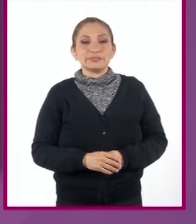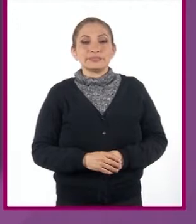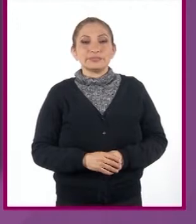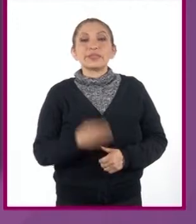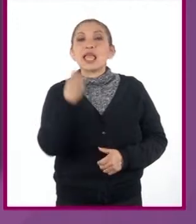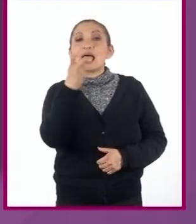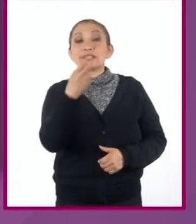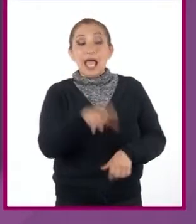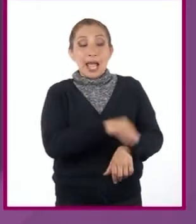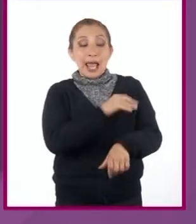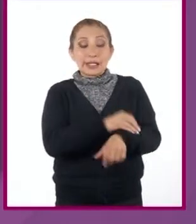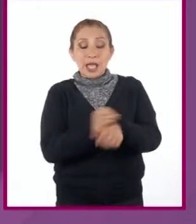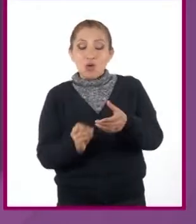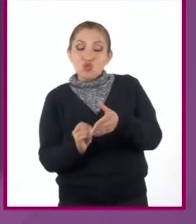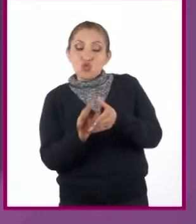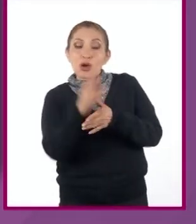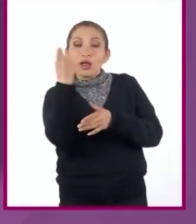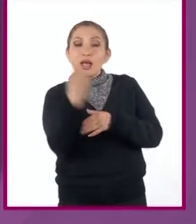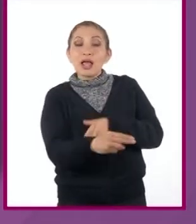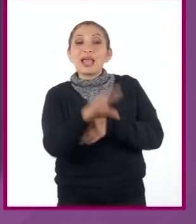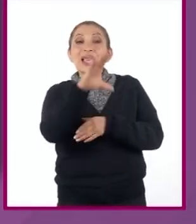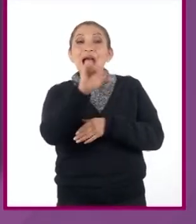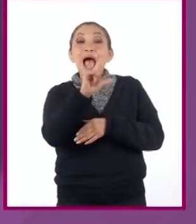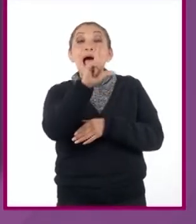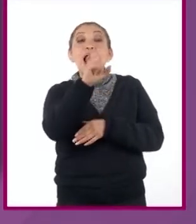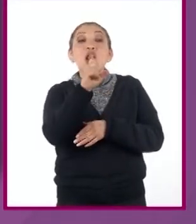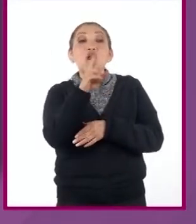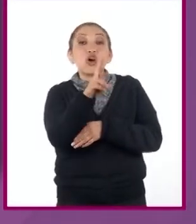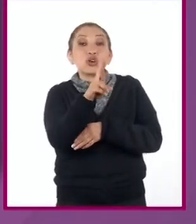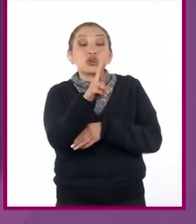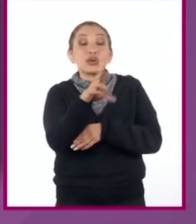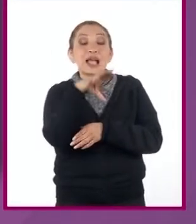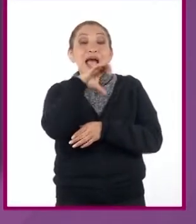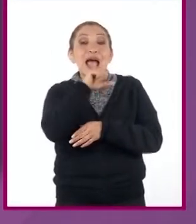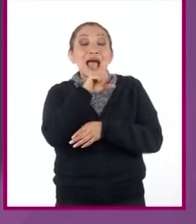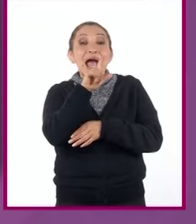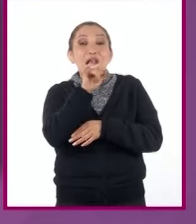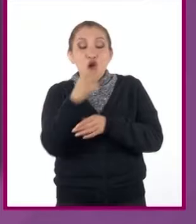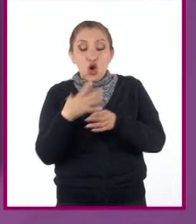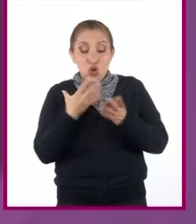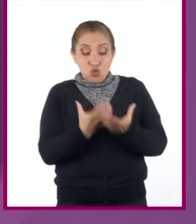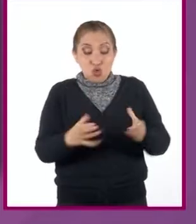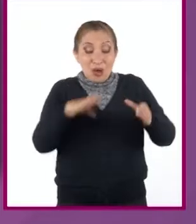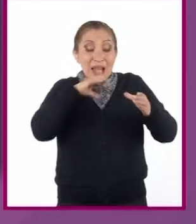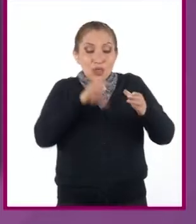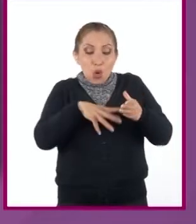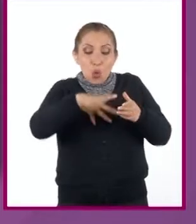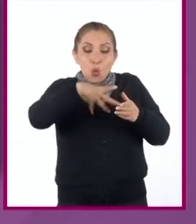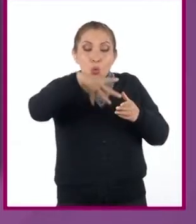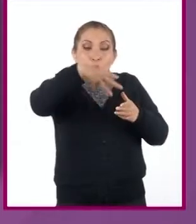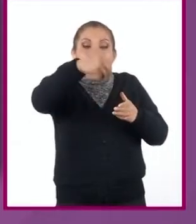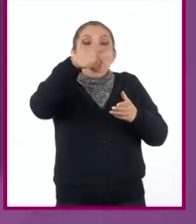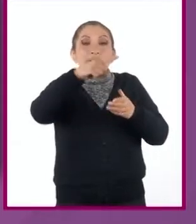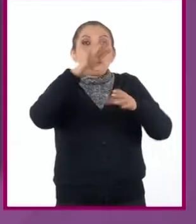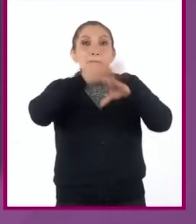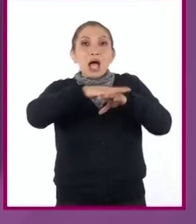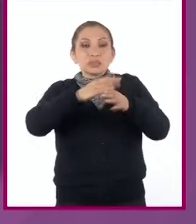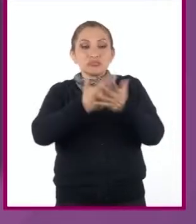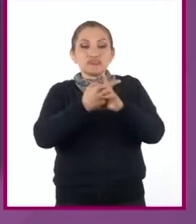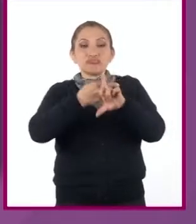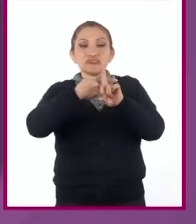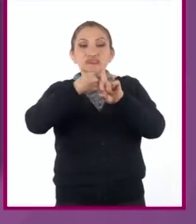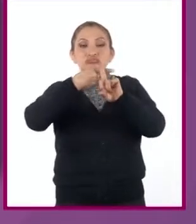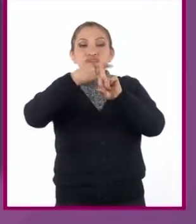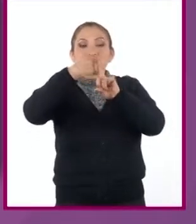A esta energía transferida se le llama calor. El calor cedido por el cuerpo caliente provoca un aumento de